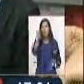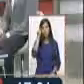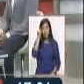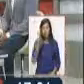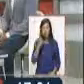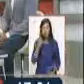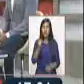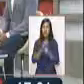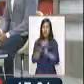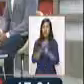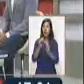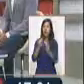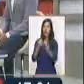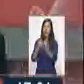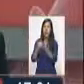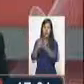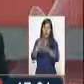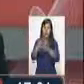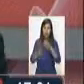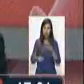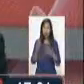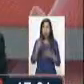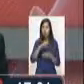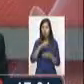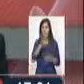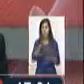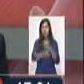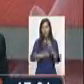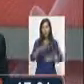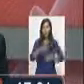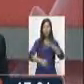trabajos pendientes que deben concluirse en este proceso, aseguró la autoridad.